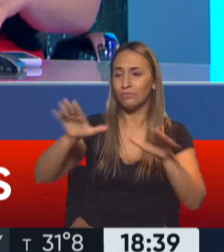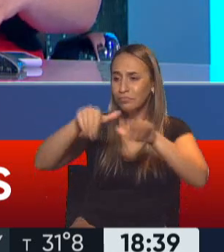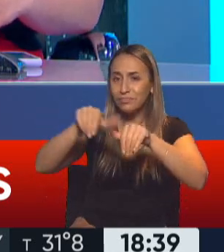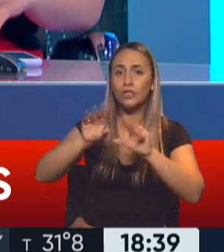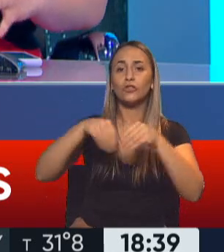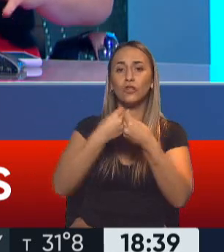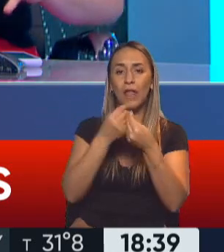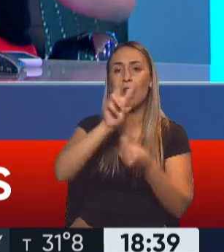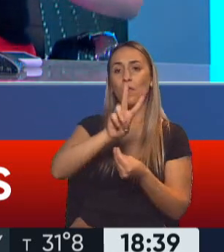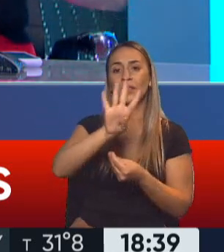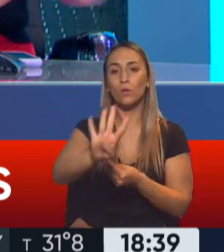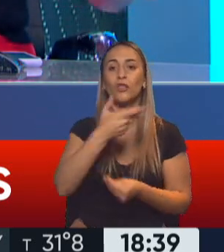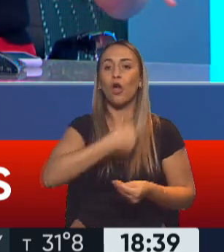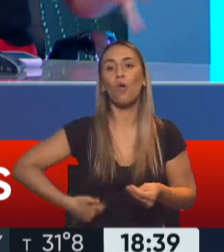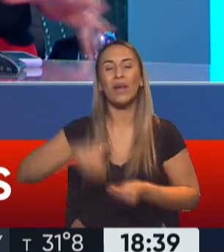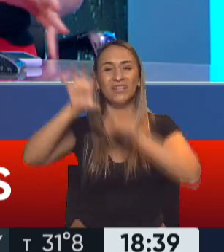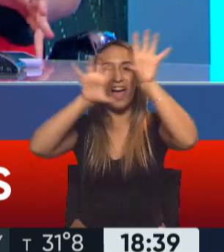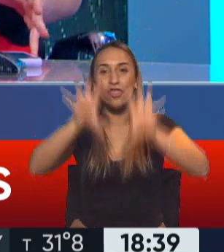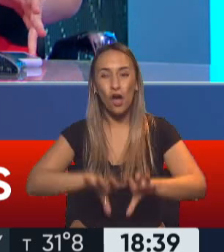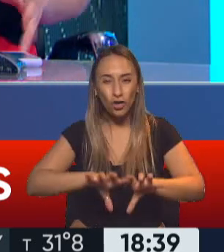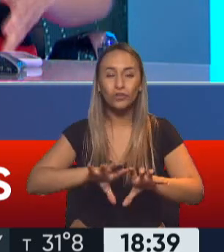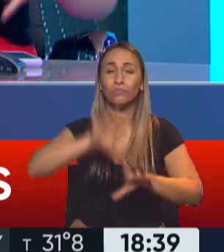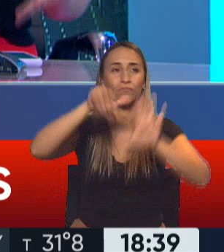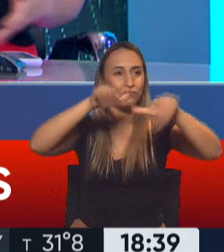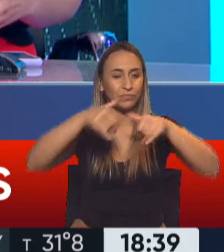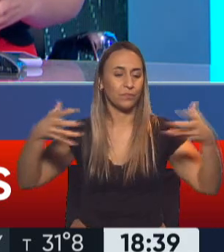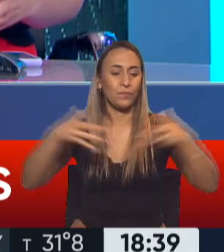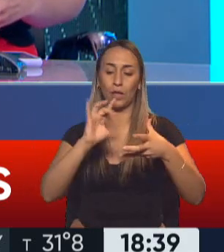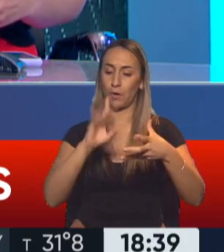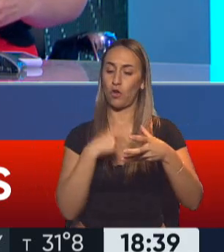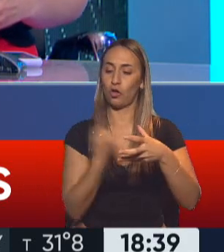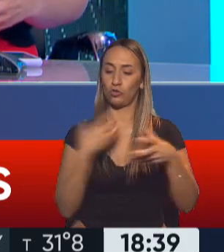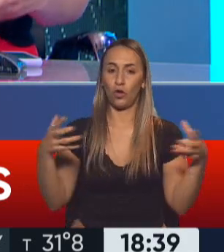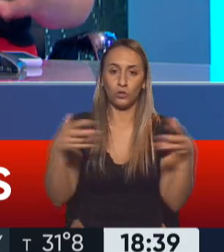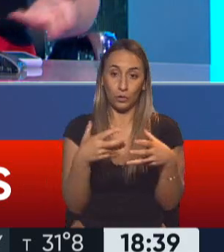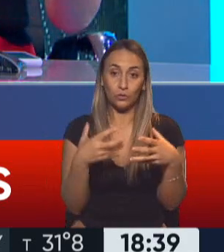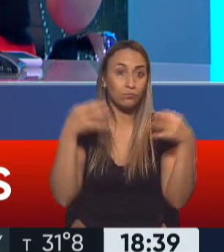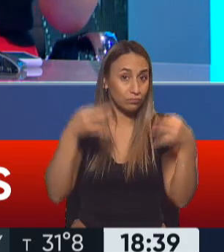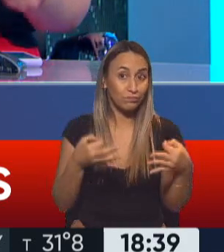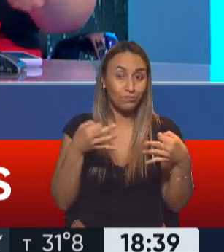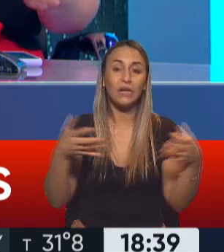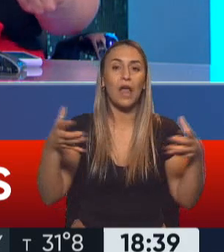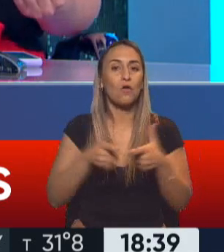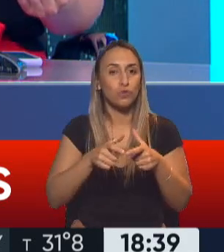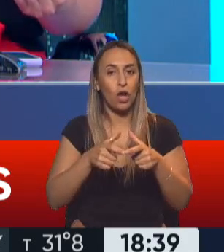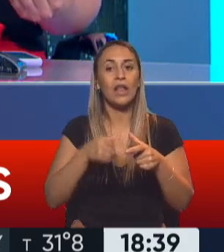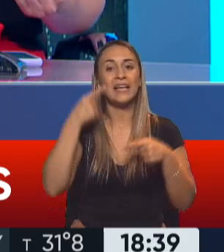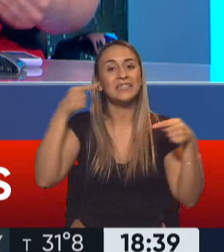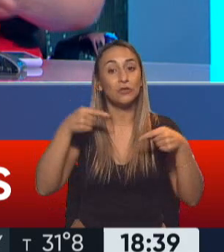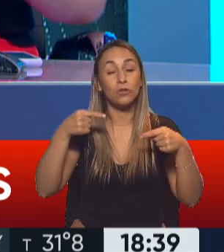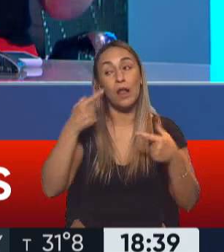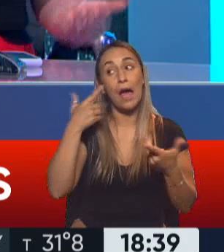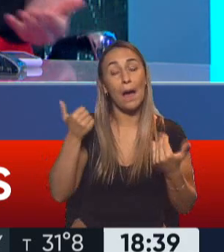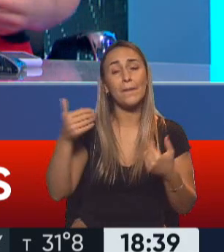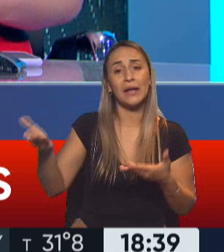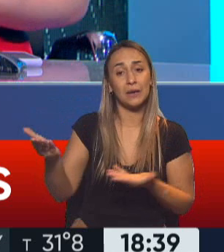24 gobernadores. Para decir, bueno, esto es solamente entre nosotros, es un encuentro definitivamente institucional, ahora sí pueden acercarse a la mesa.